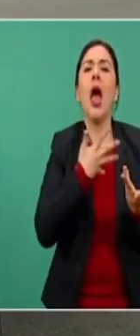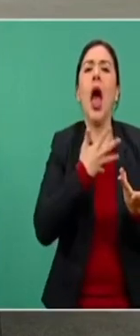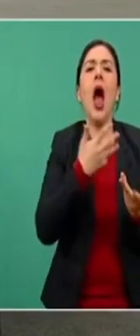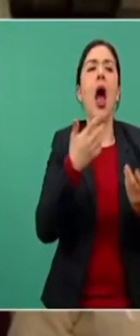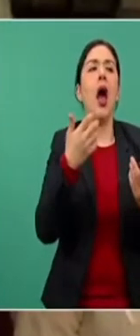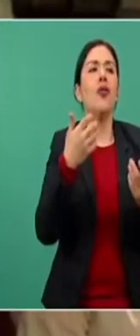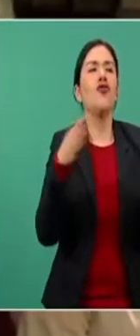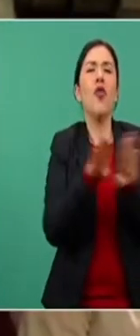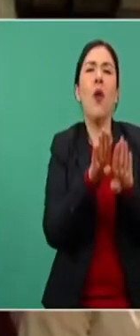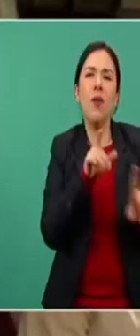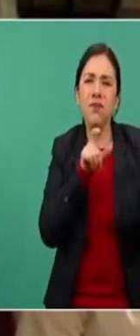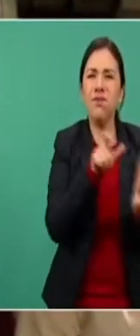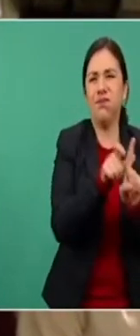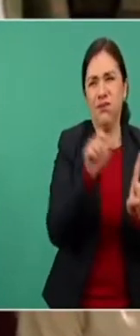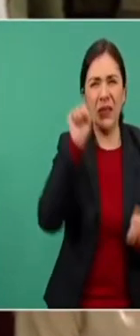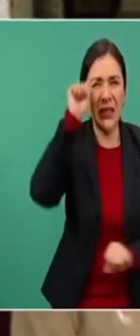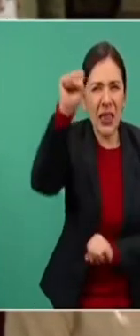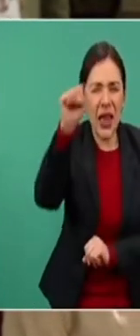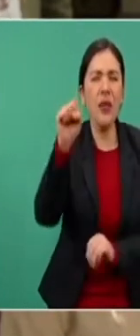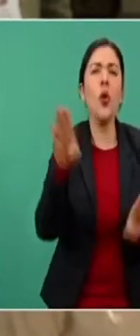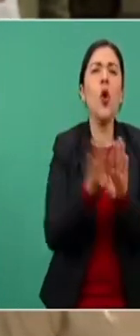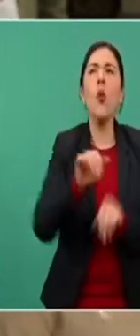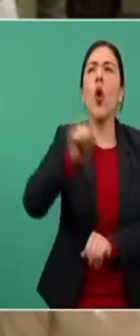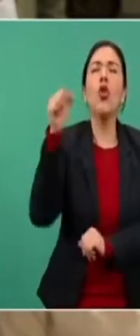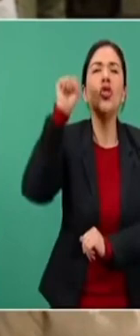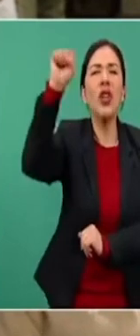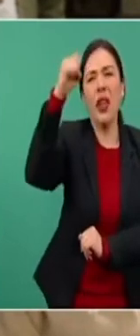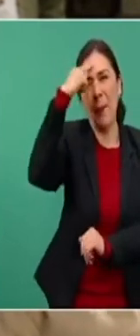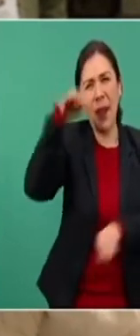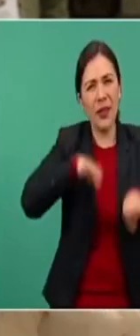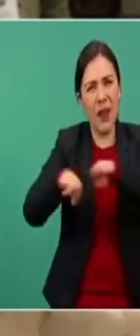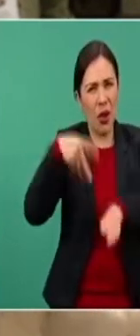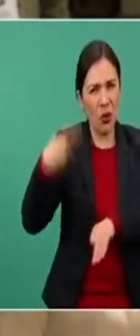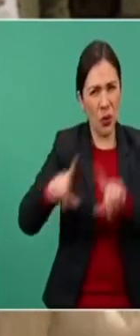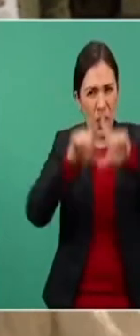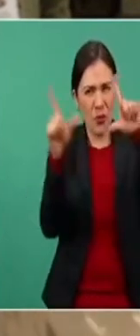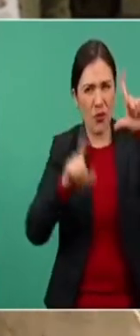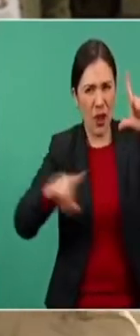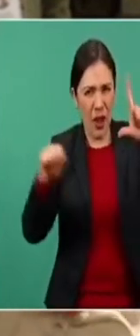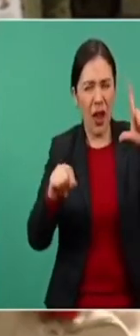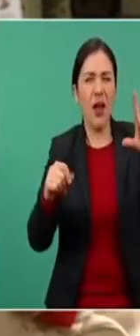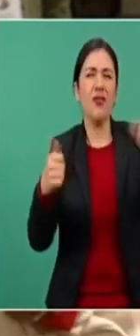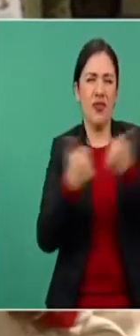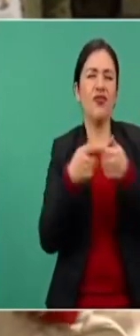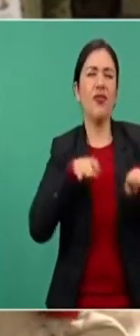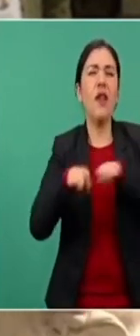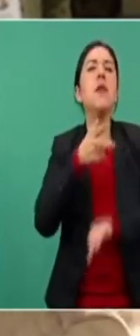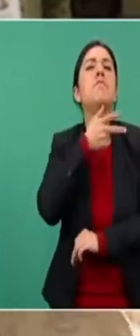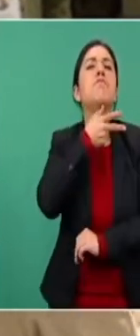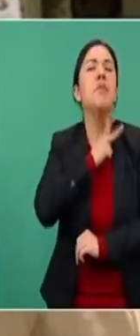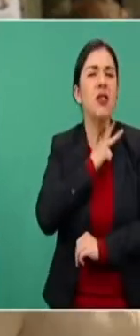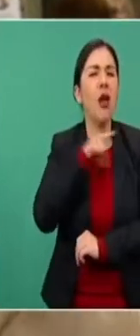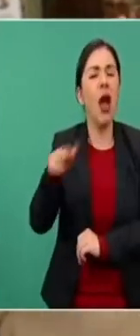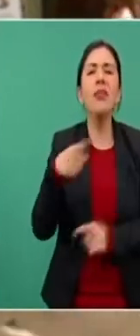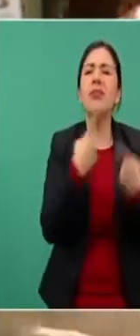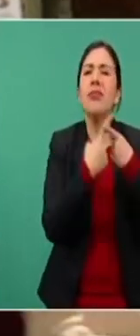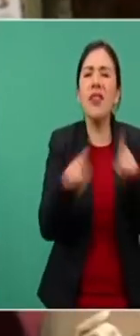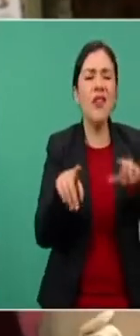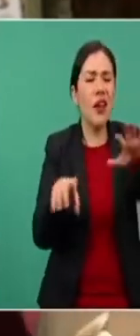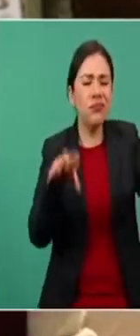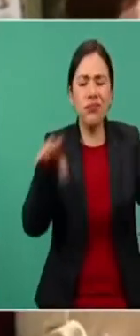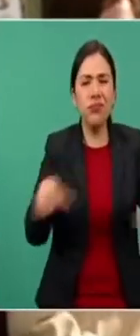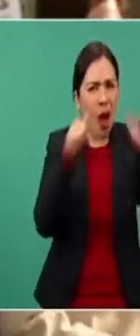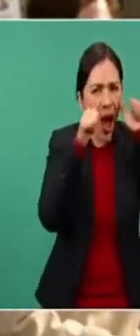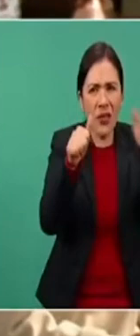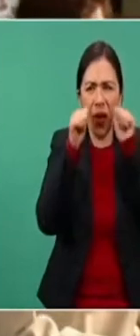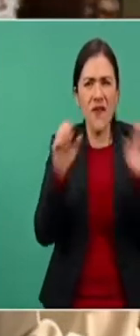con el Sindicato de Trabajadores de la República Mexicana, de Trabajadores Petroleros de la República Mexicana, ¿no? Y